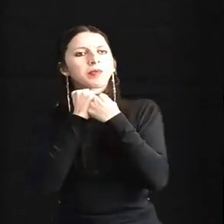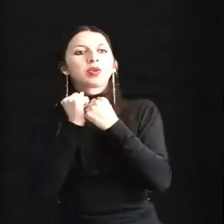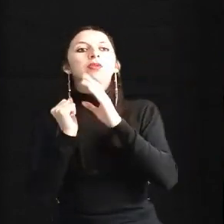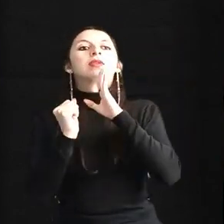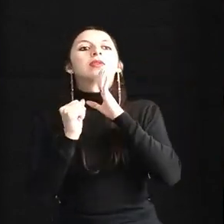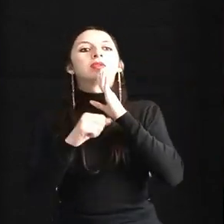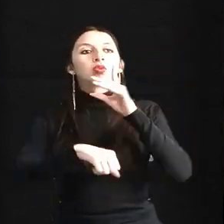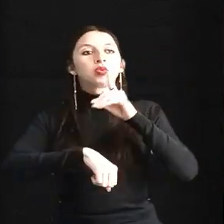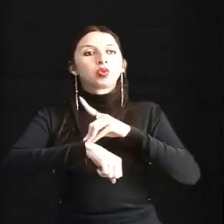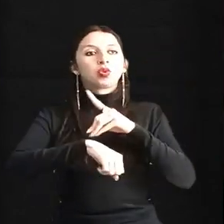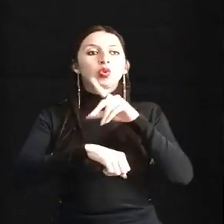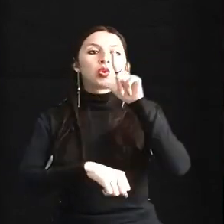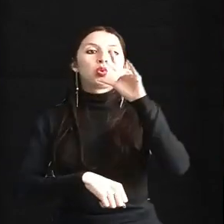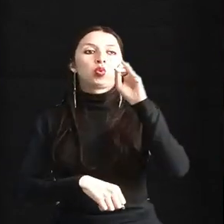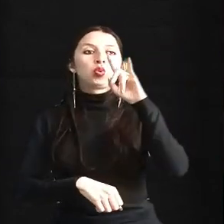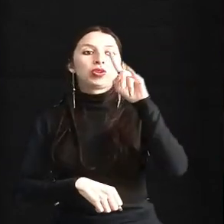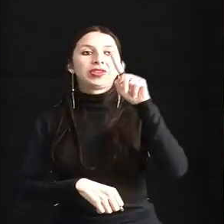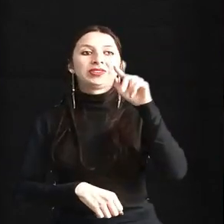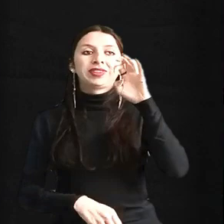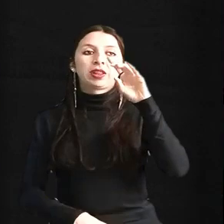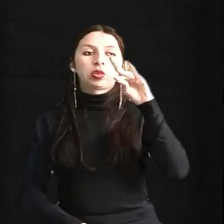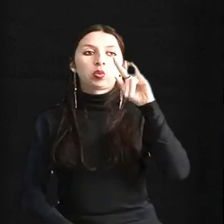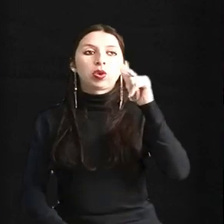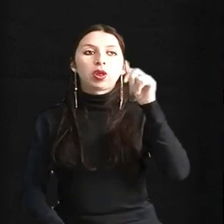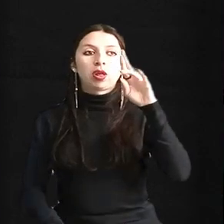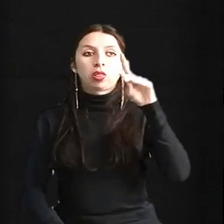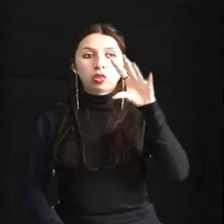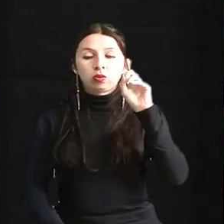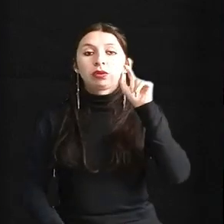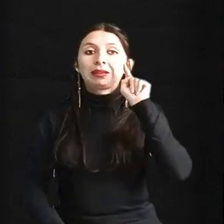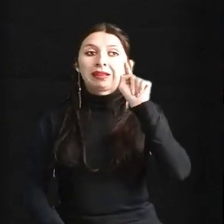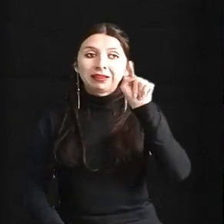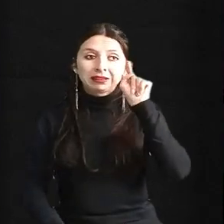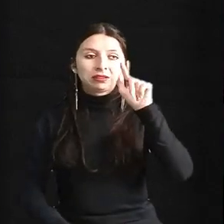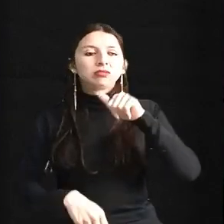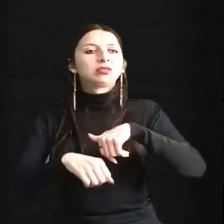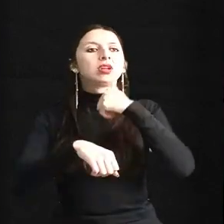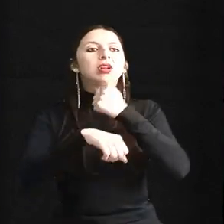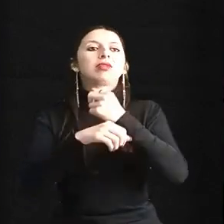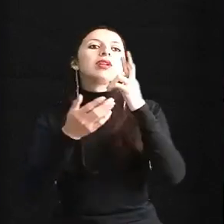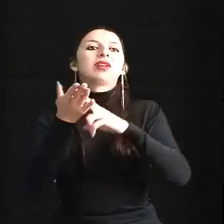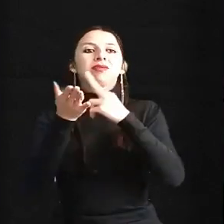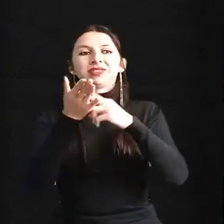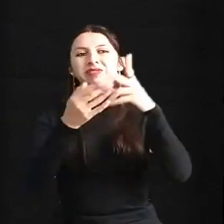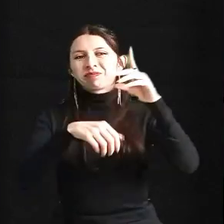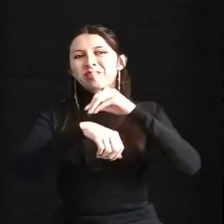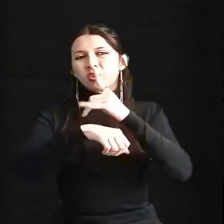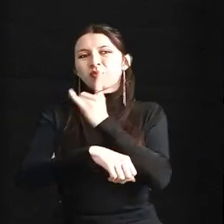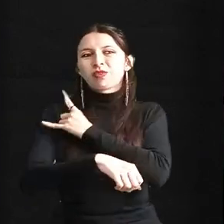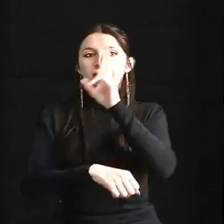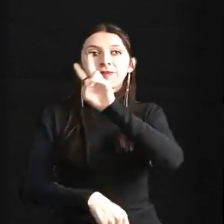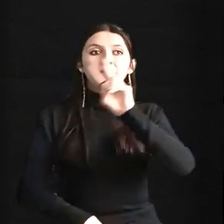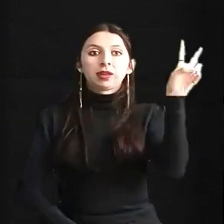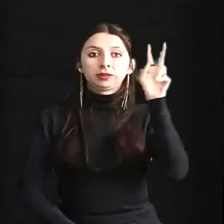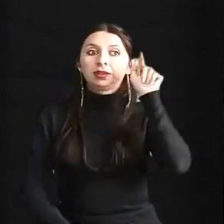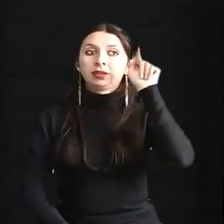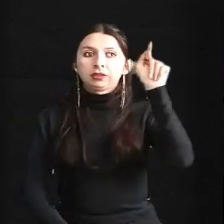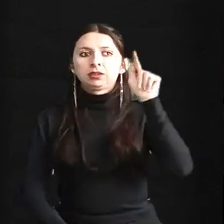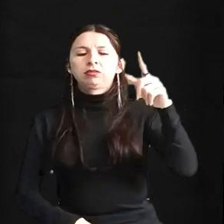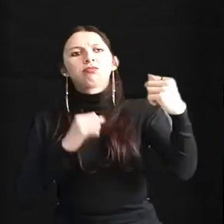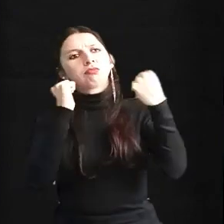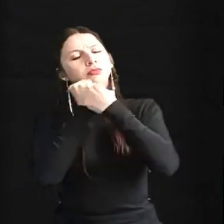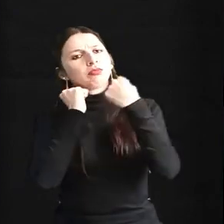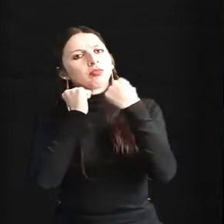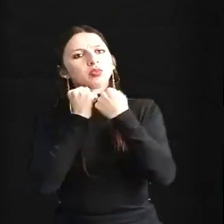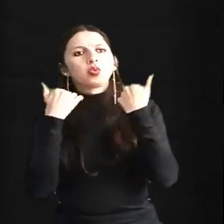el apoyo del doctor Luis Eduardo Bravo de la revista él fue editor de la revista Colombia médica de la Universidad del valle y